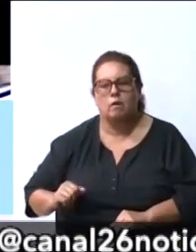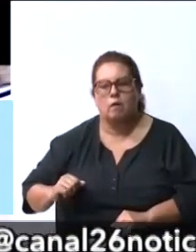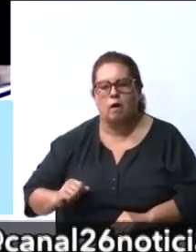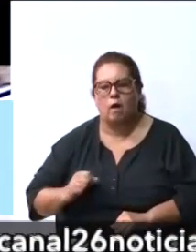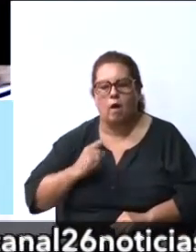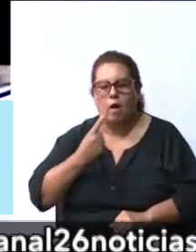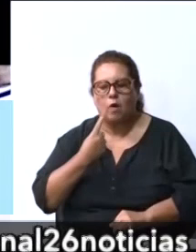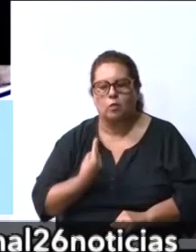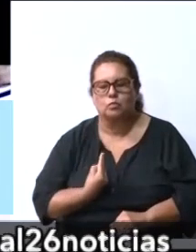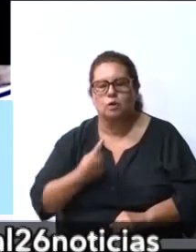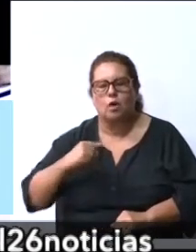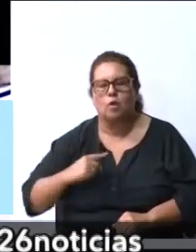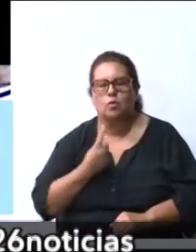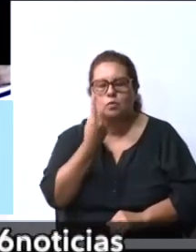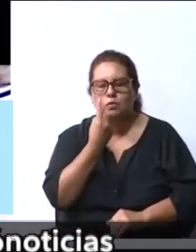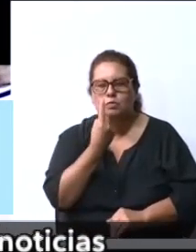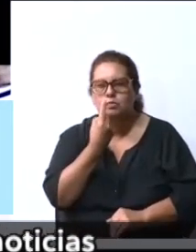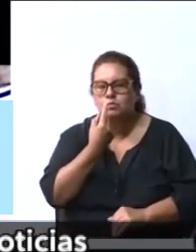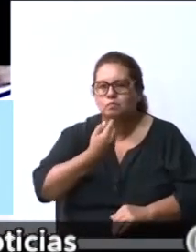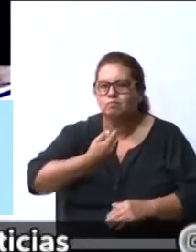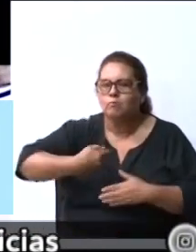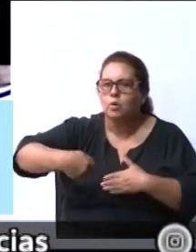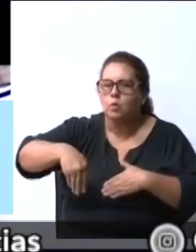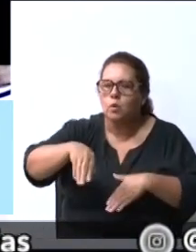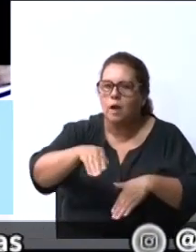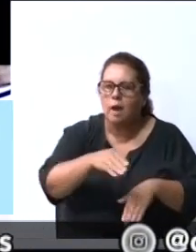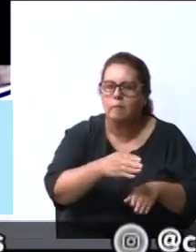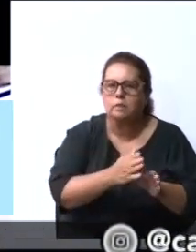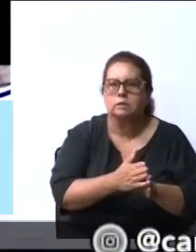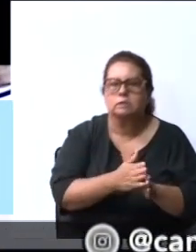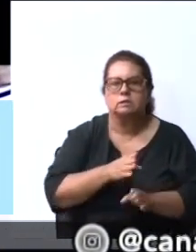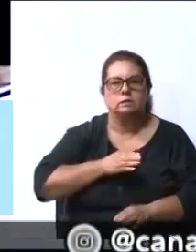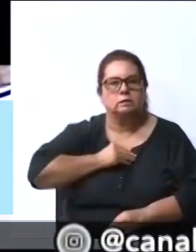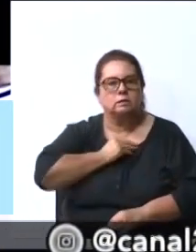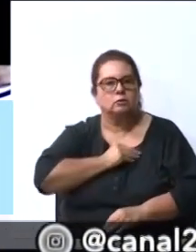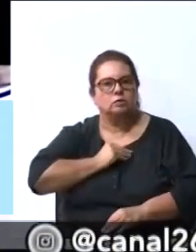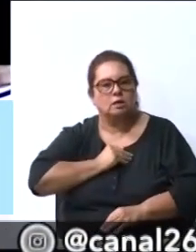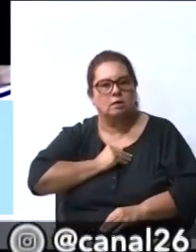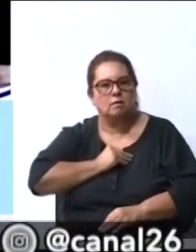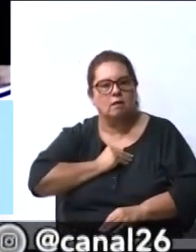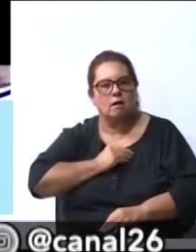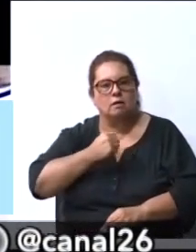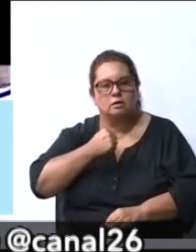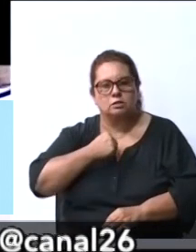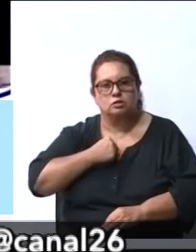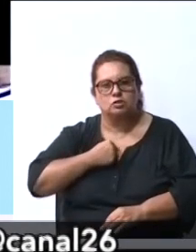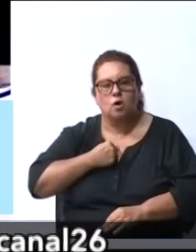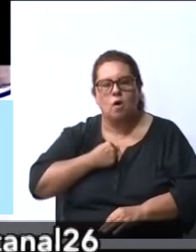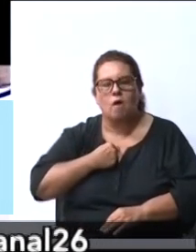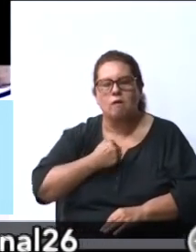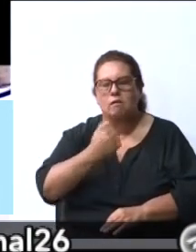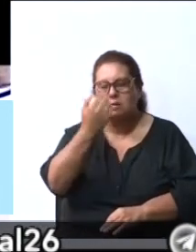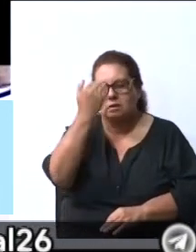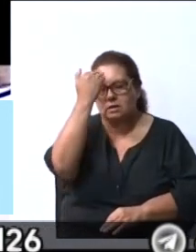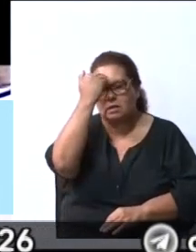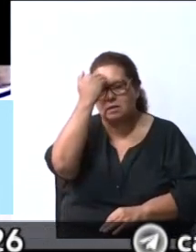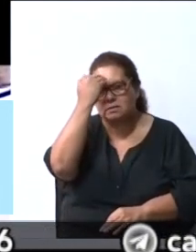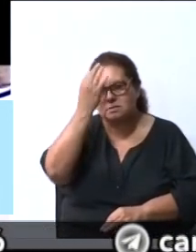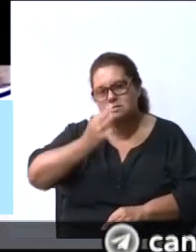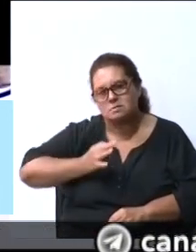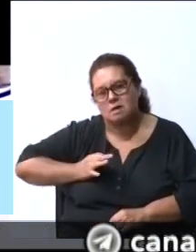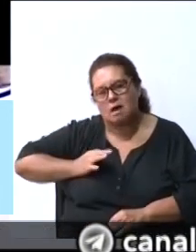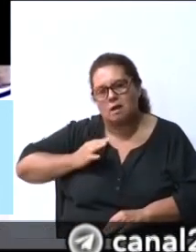casa. Pero nunca dejamos que una mirada distinta destruyera las transformaciones, sino que todo lo contrario, las